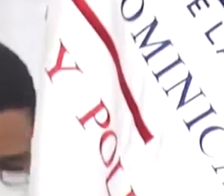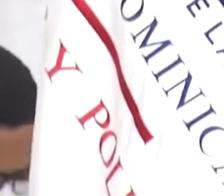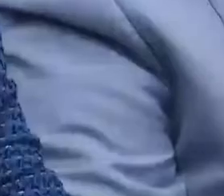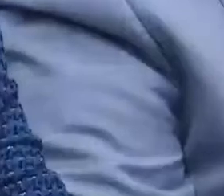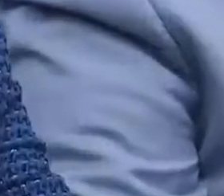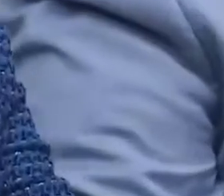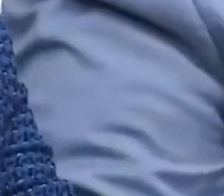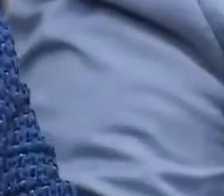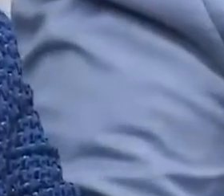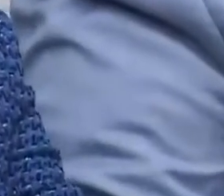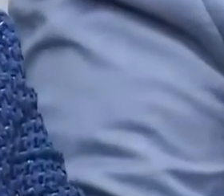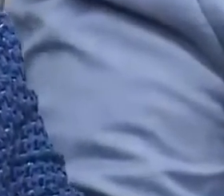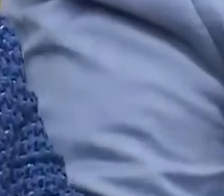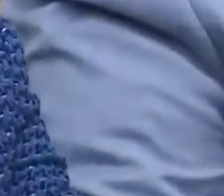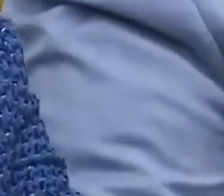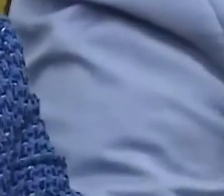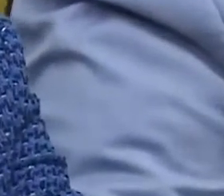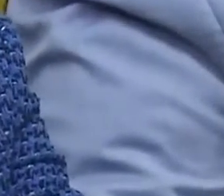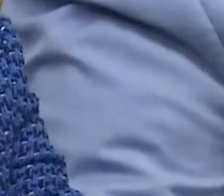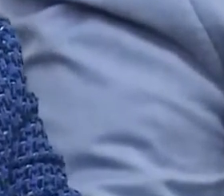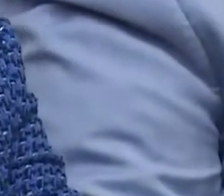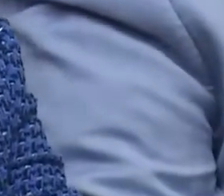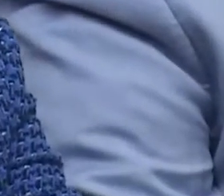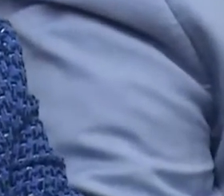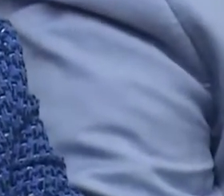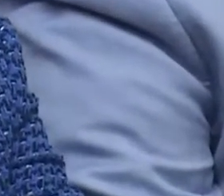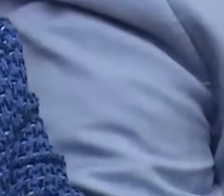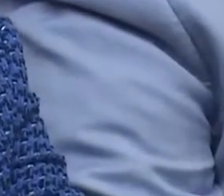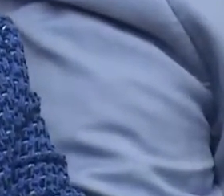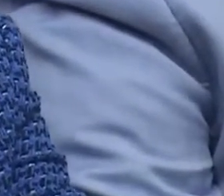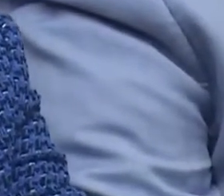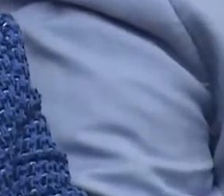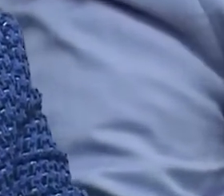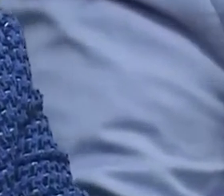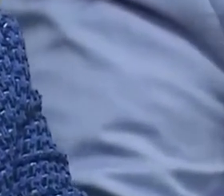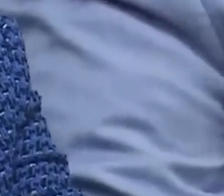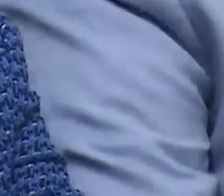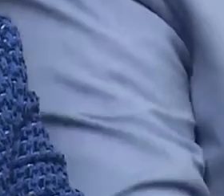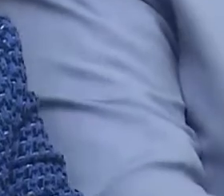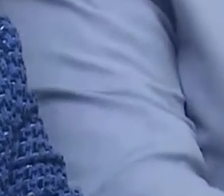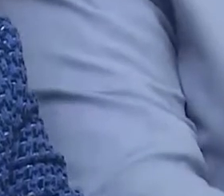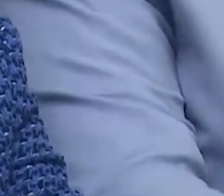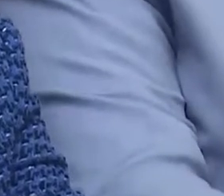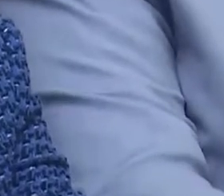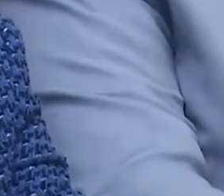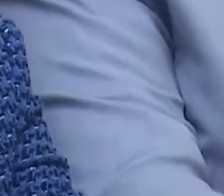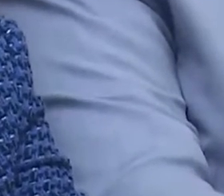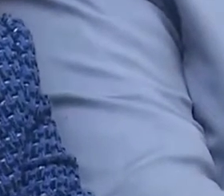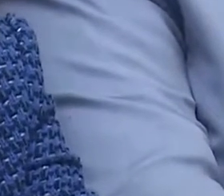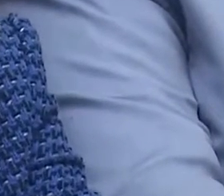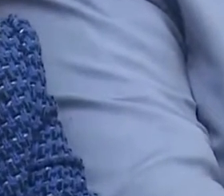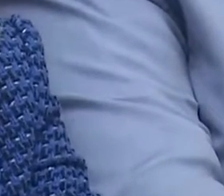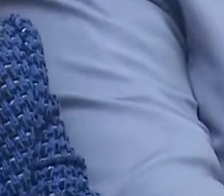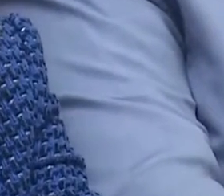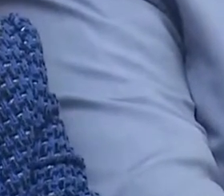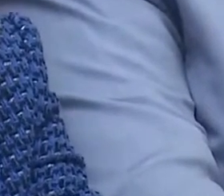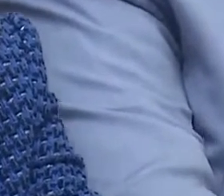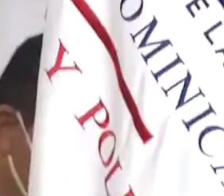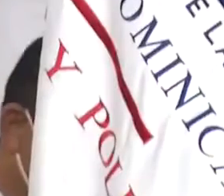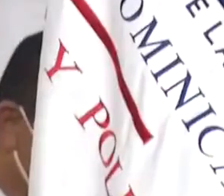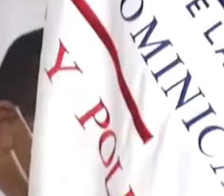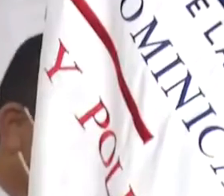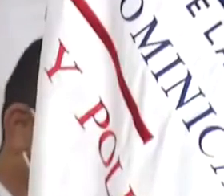Macorís, provincia Duarte. Este es un plan integral que, por instrucciones del excelentísimo